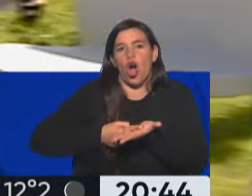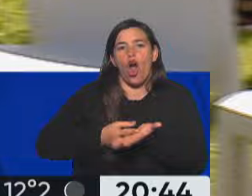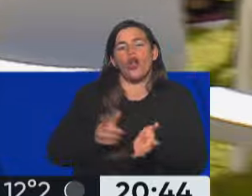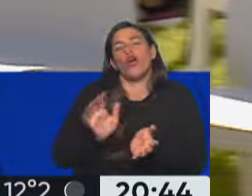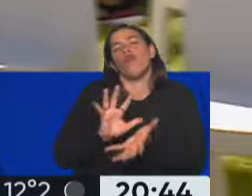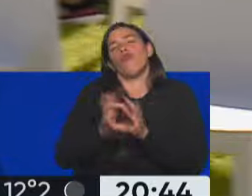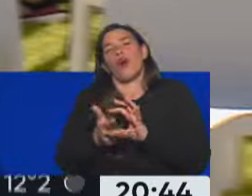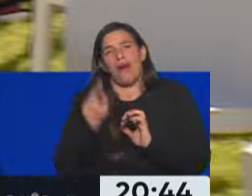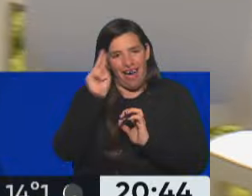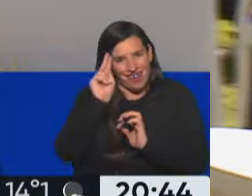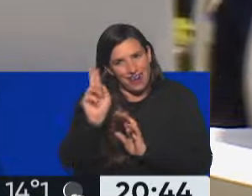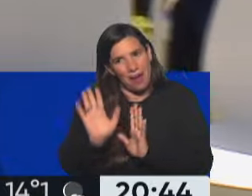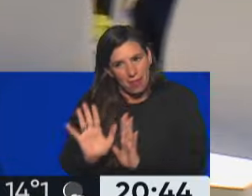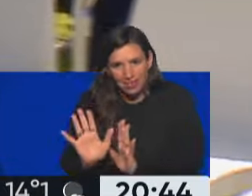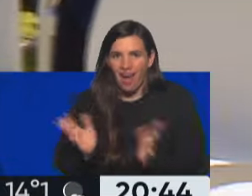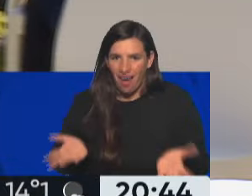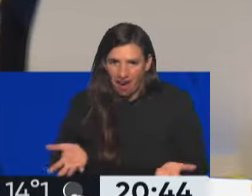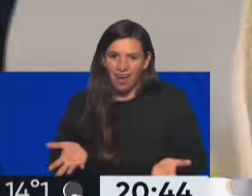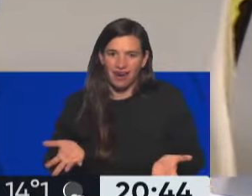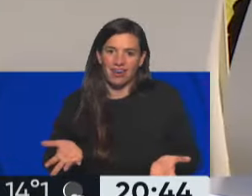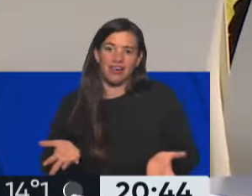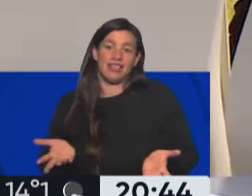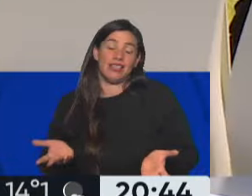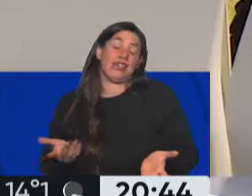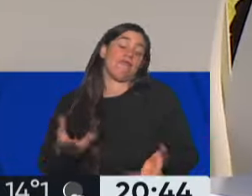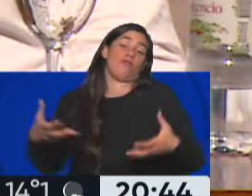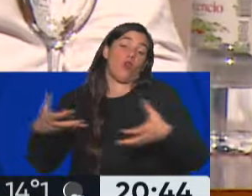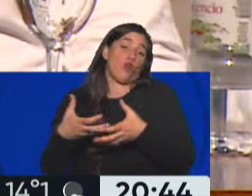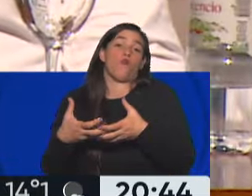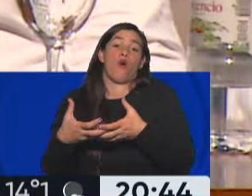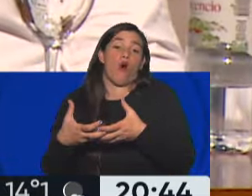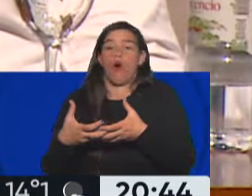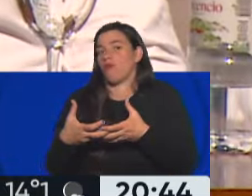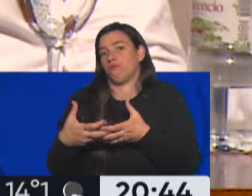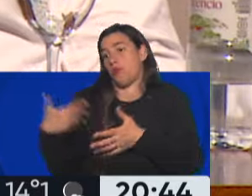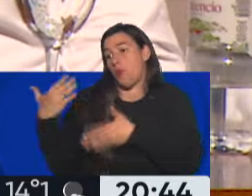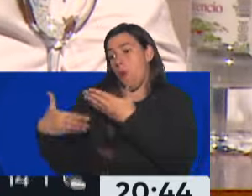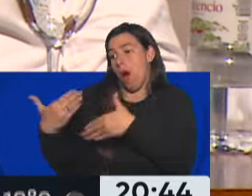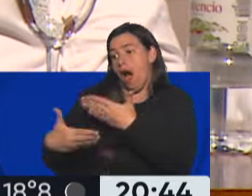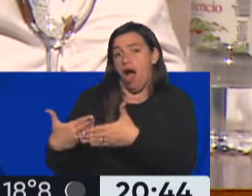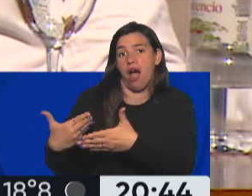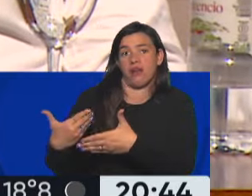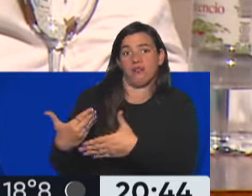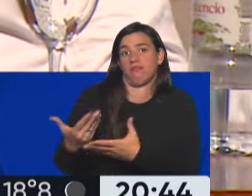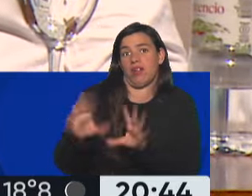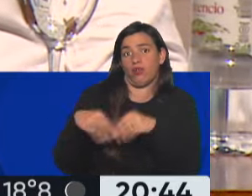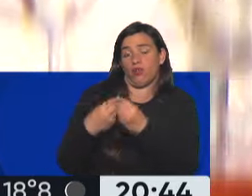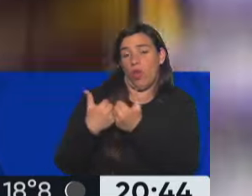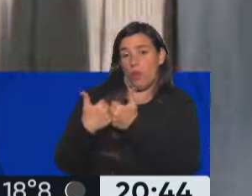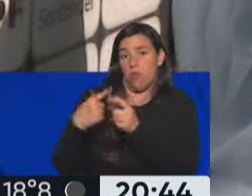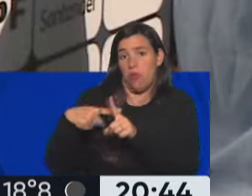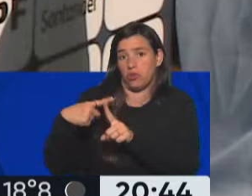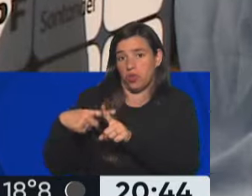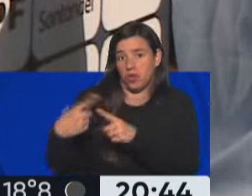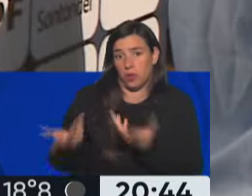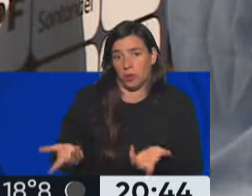y acompañar a la pareja que venía jugando Copa Davis, que lo venía haciendo muy bien y que los resultados lo acompañaban. Y eso fue. Y en